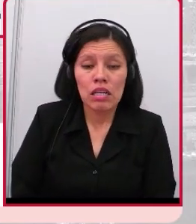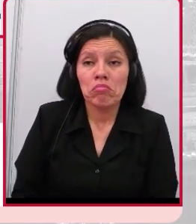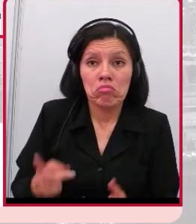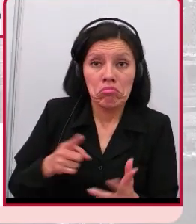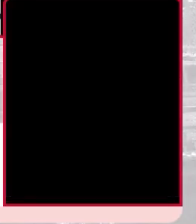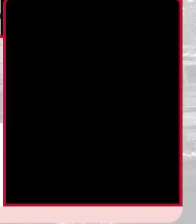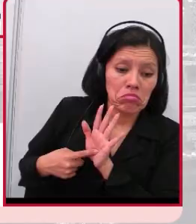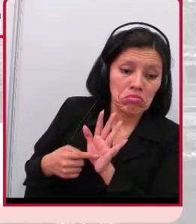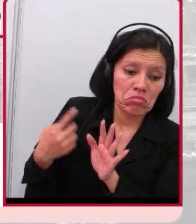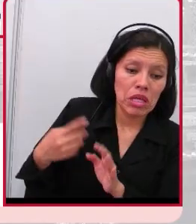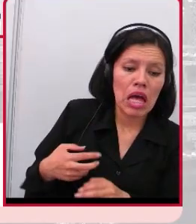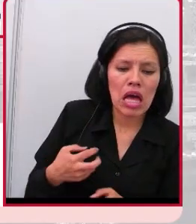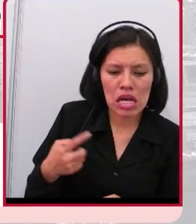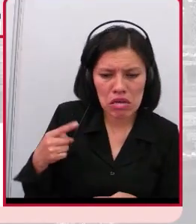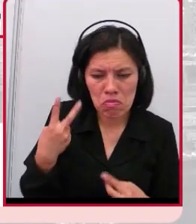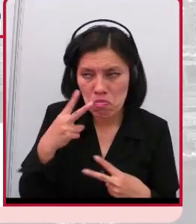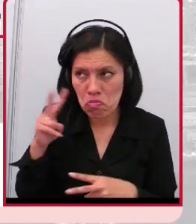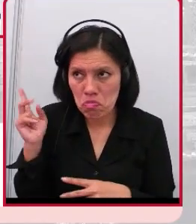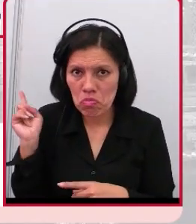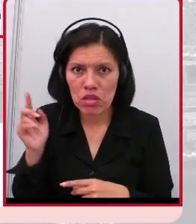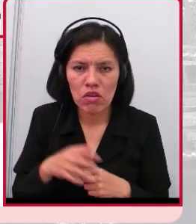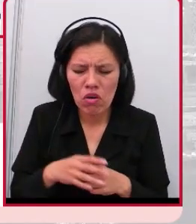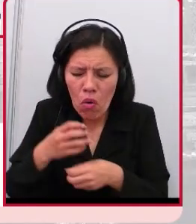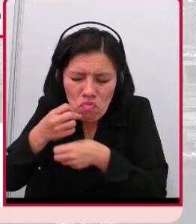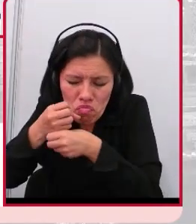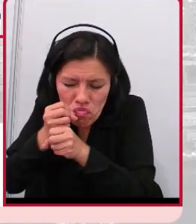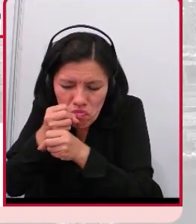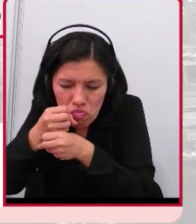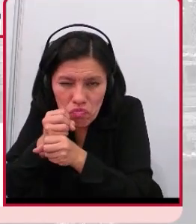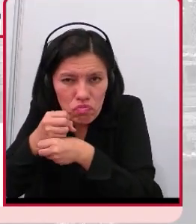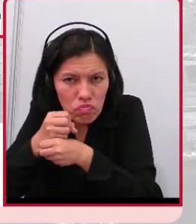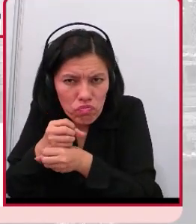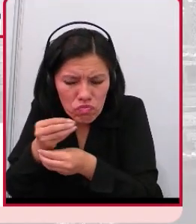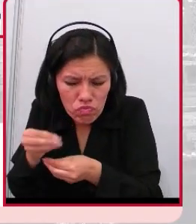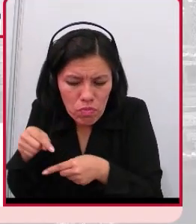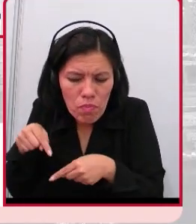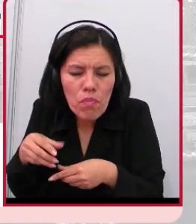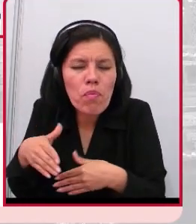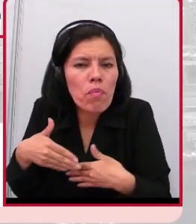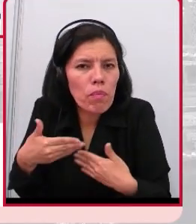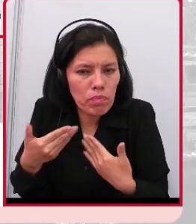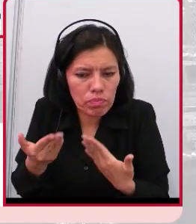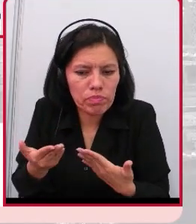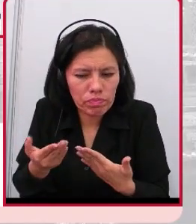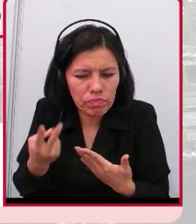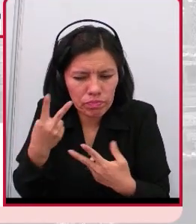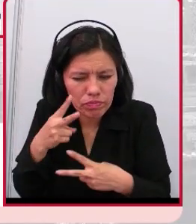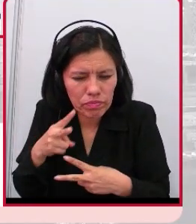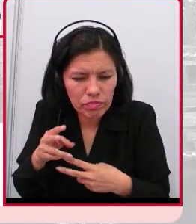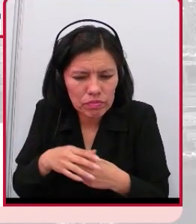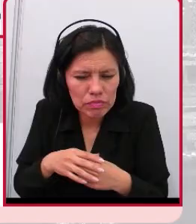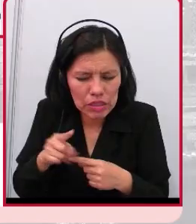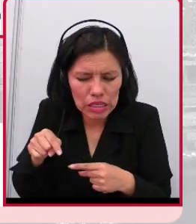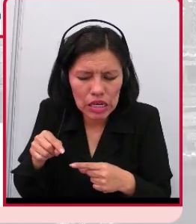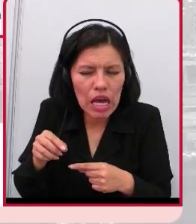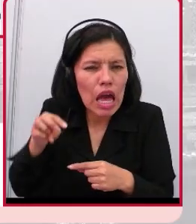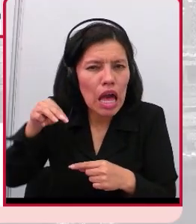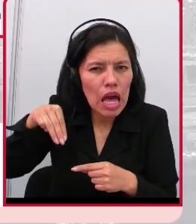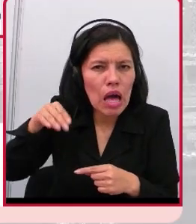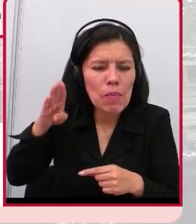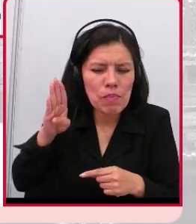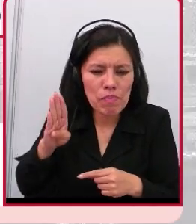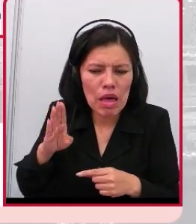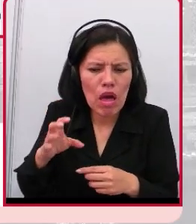Viendo esto a detalle y con el uso de la microscopía, podemos ver a similares escalas una molibdenita